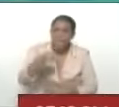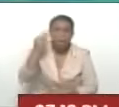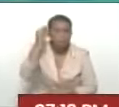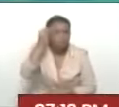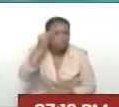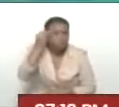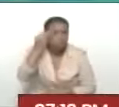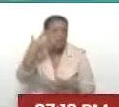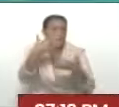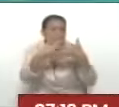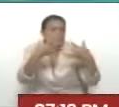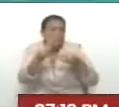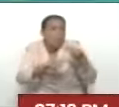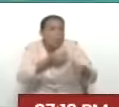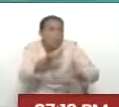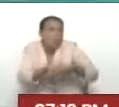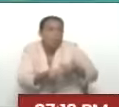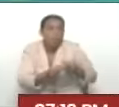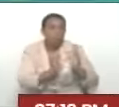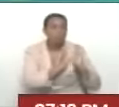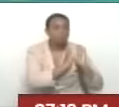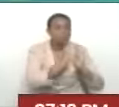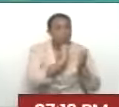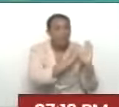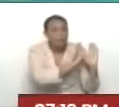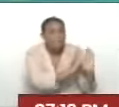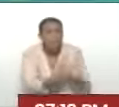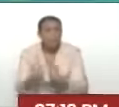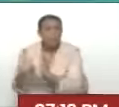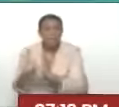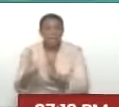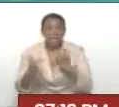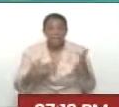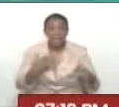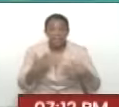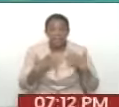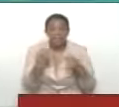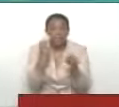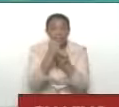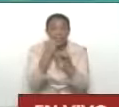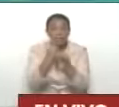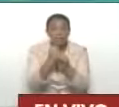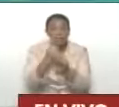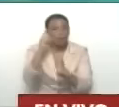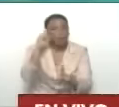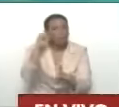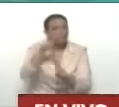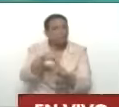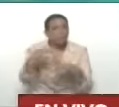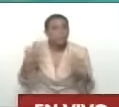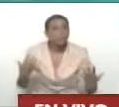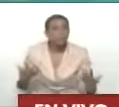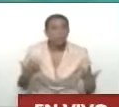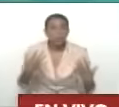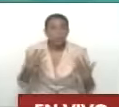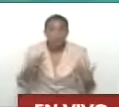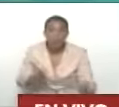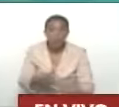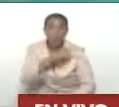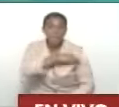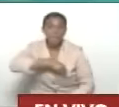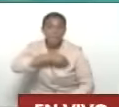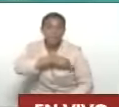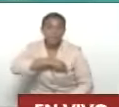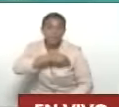pensada, bien planificada, es una agenda científica para llegar con las grandes misiones de